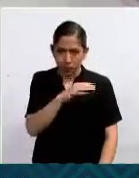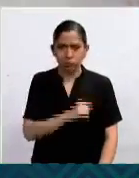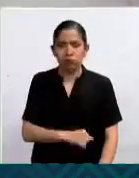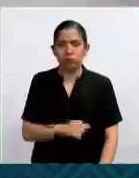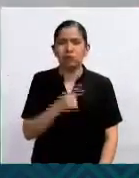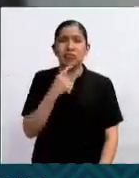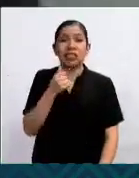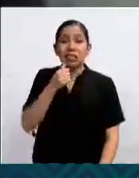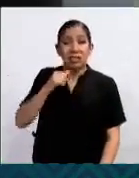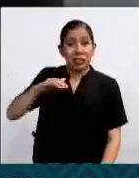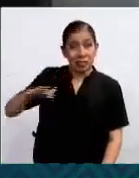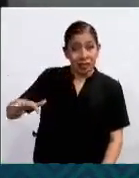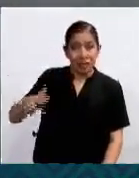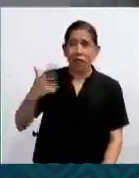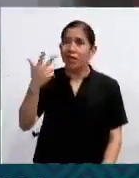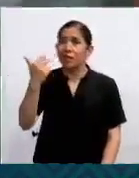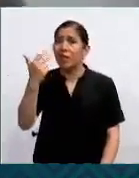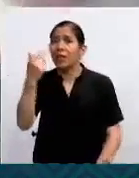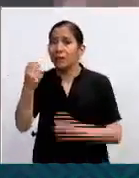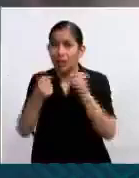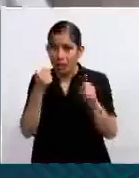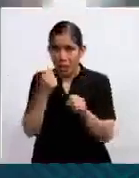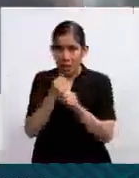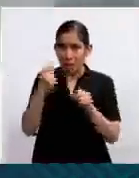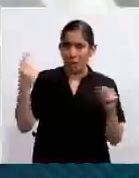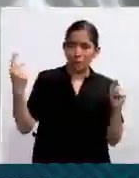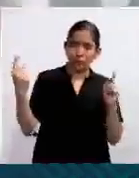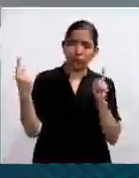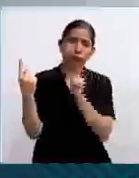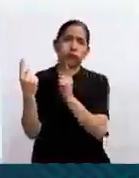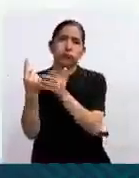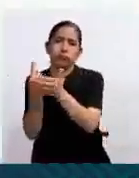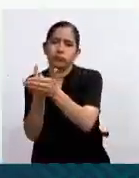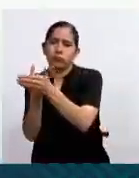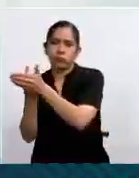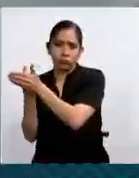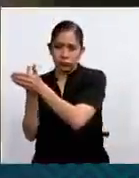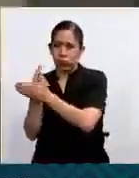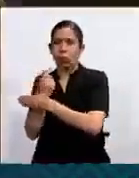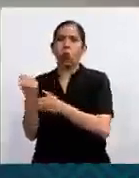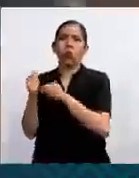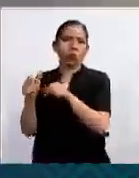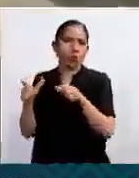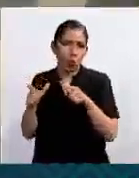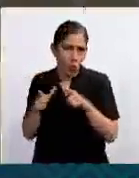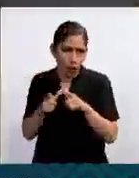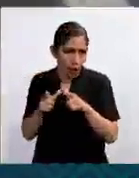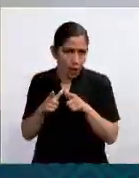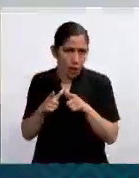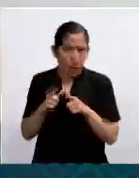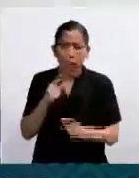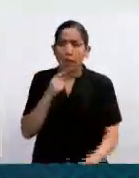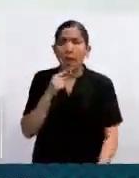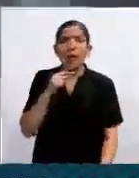interceptado a una niña de 13 años llevándole por un lugar cercano a la población donde